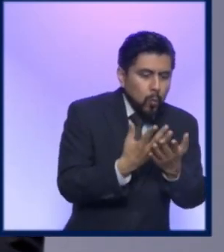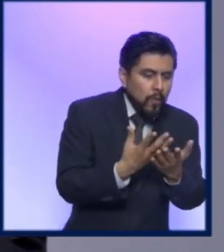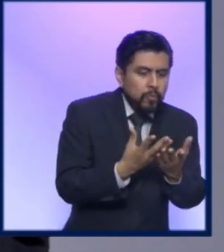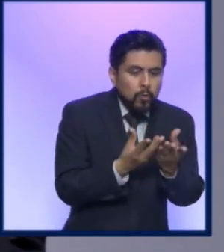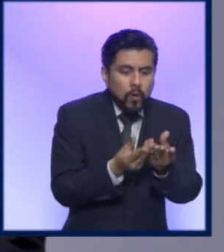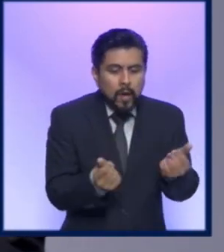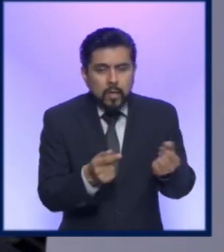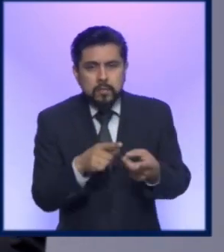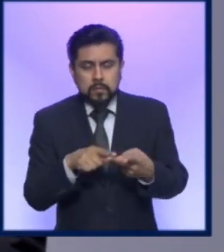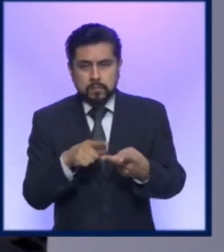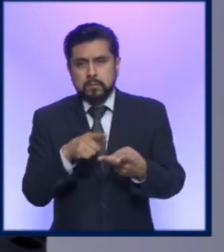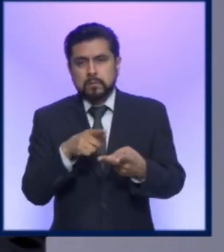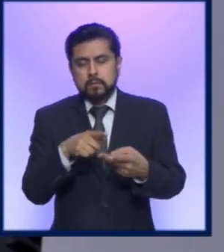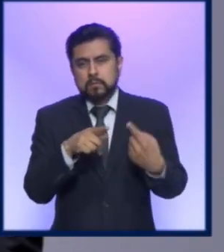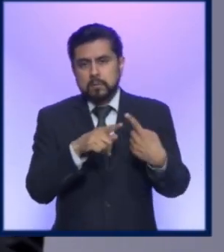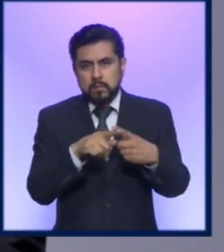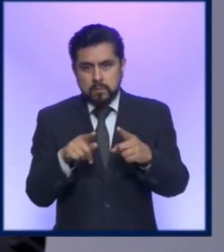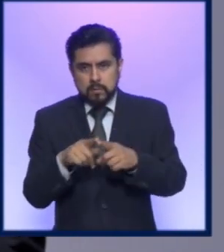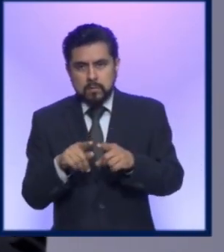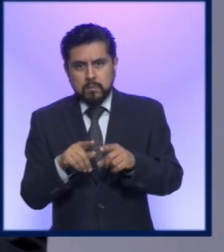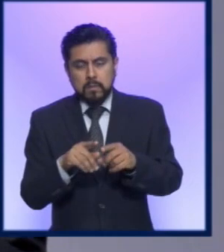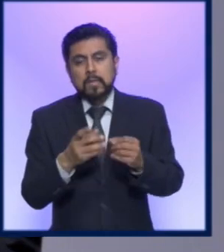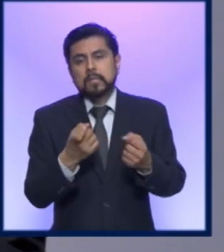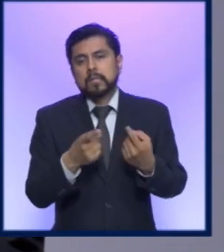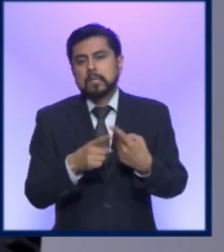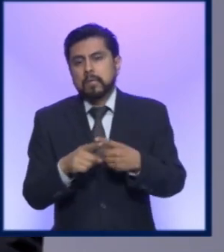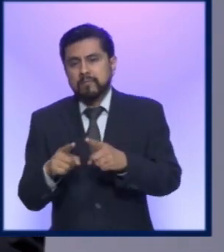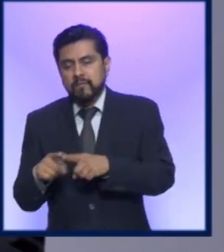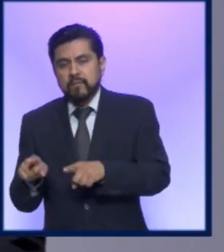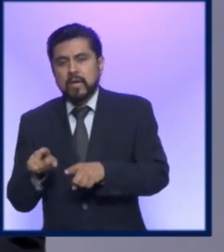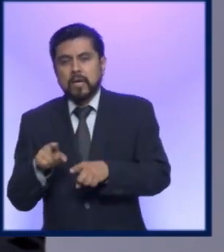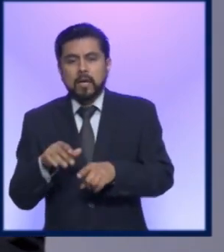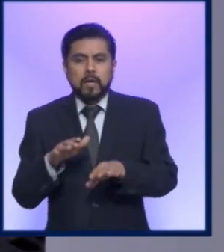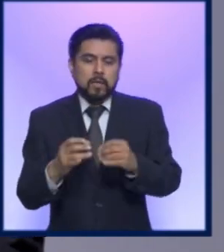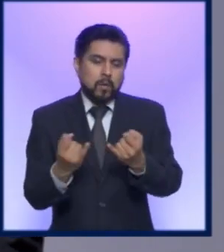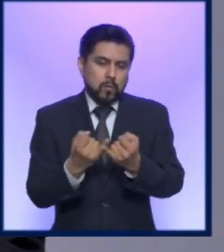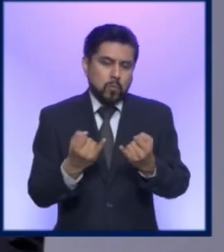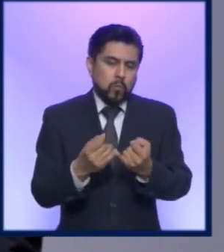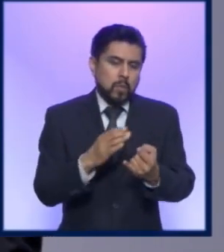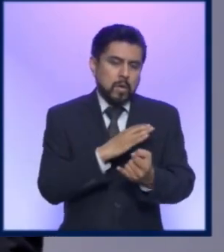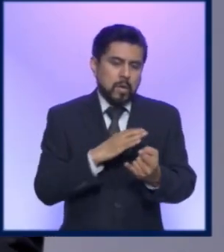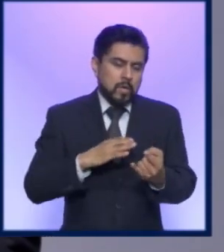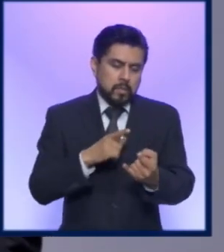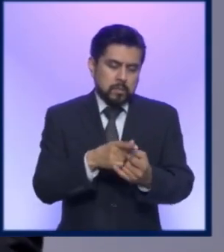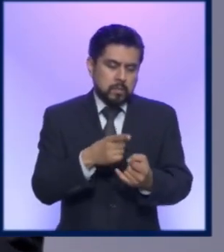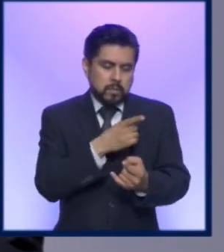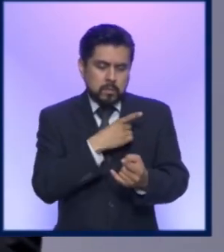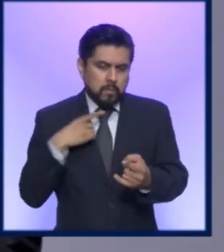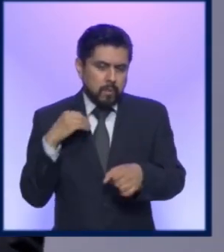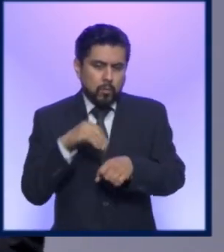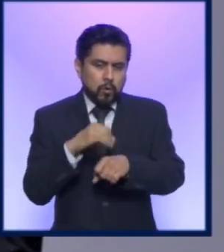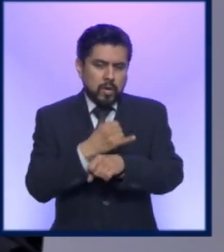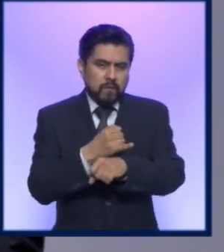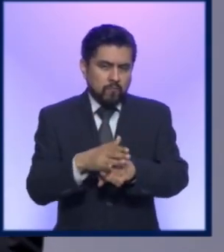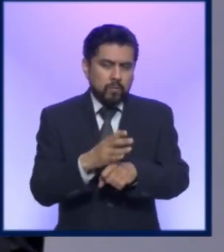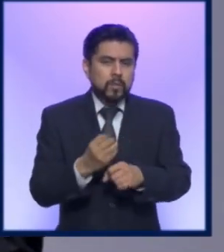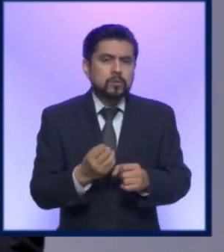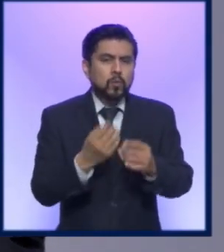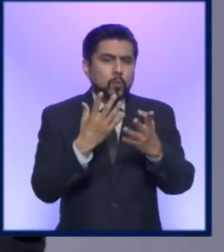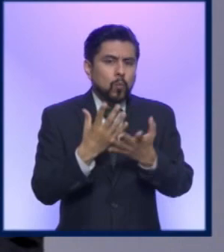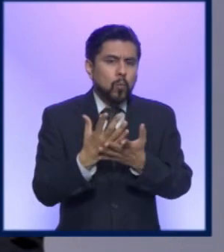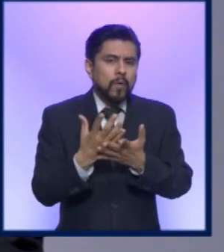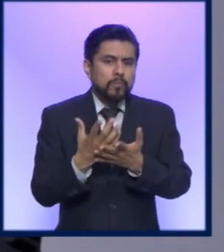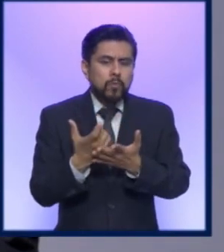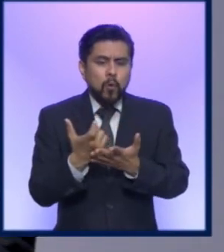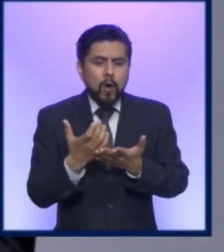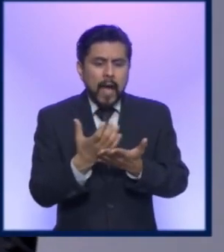gastos para la precampaña y en el caso de los de los aspirantes Bueno pues todos los gastos e ingresos obtenidos